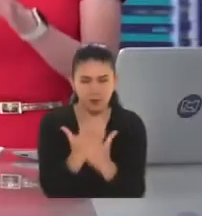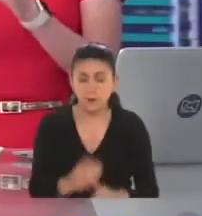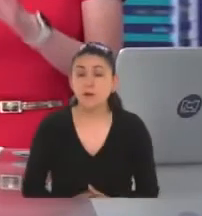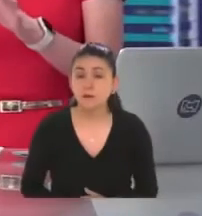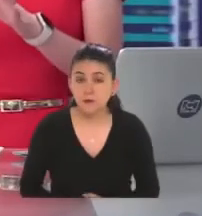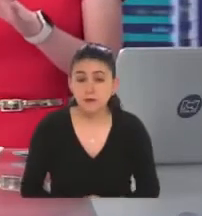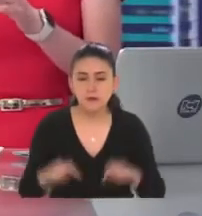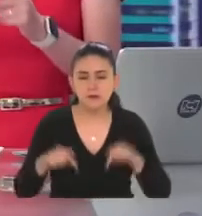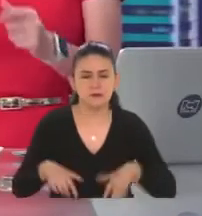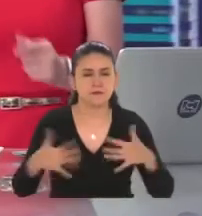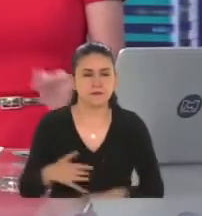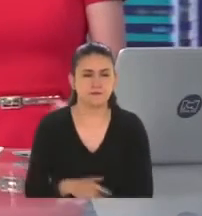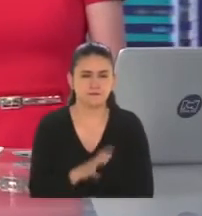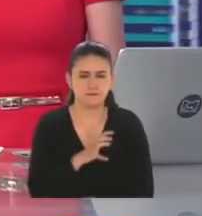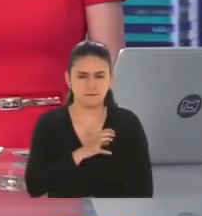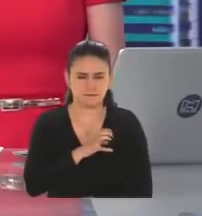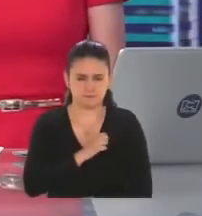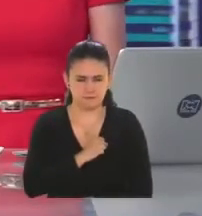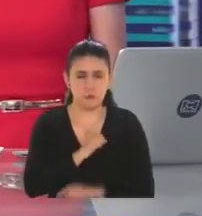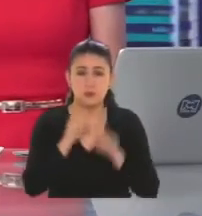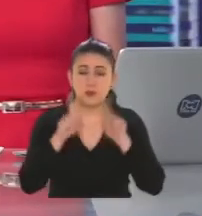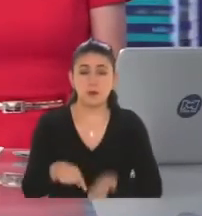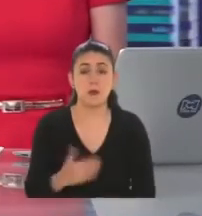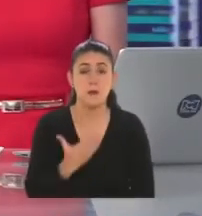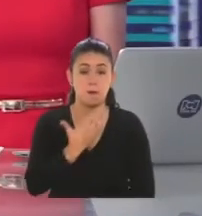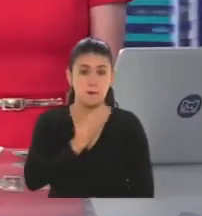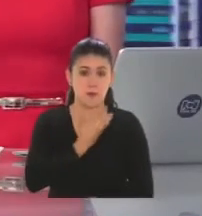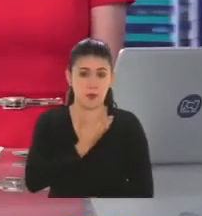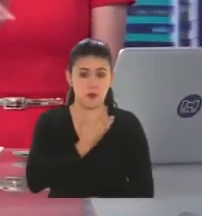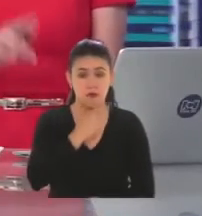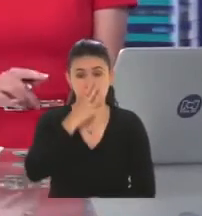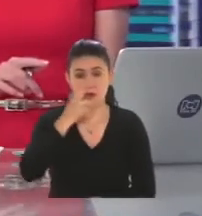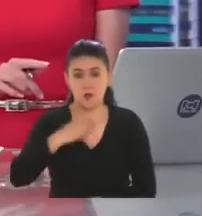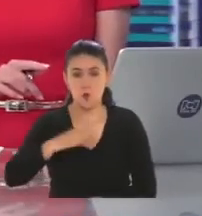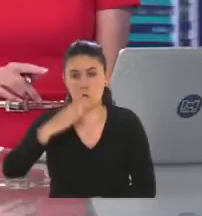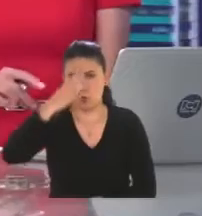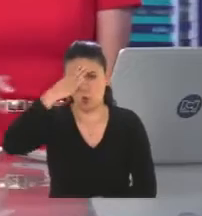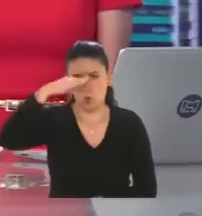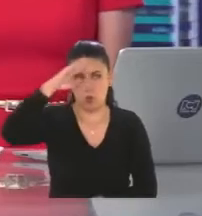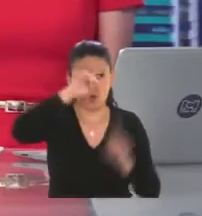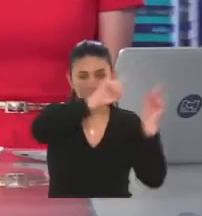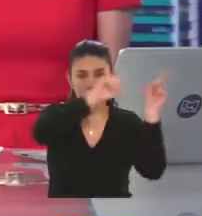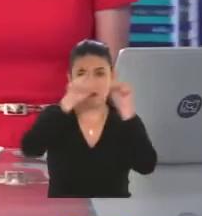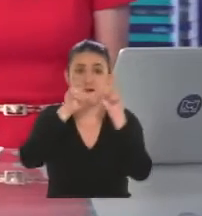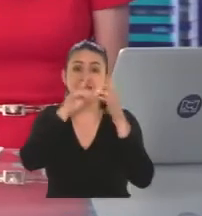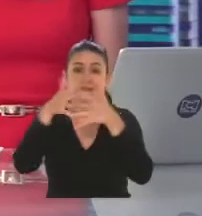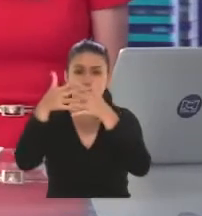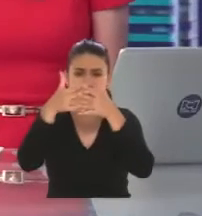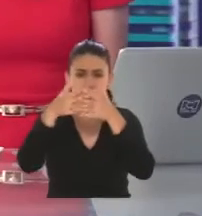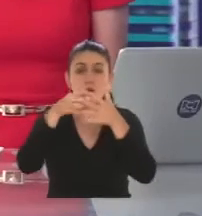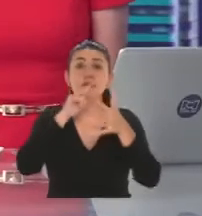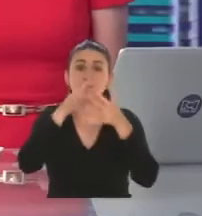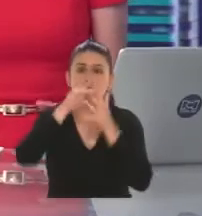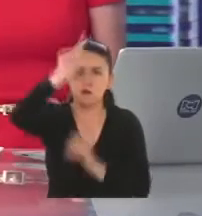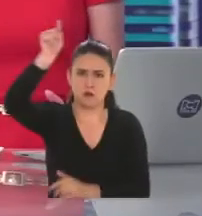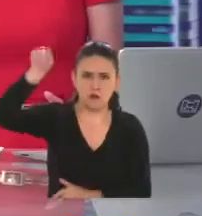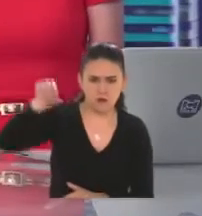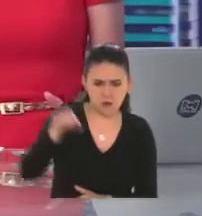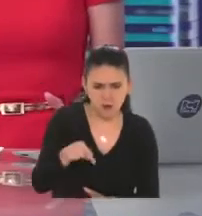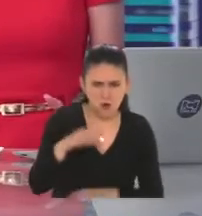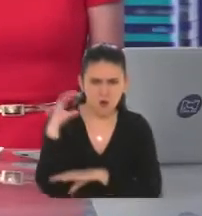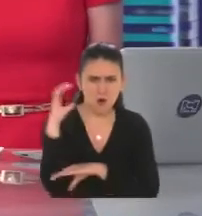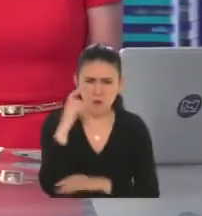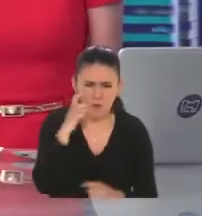Y es que esto es tan lamentable como el drama que vive una madre cubana que viene desde Estados Unidos buscando a su niña de 8 años, porque al